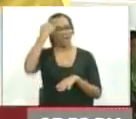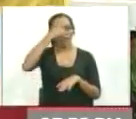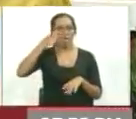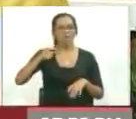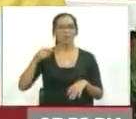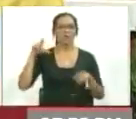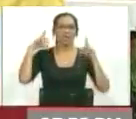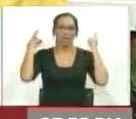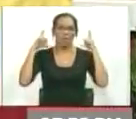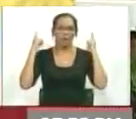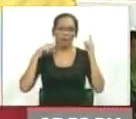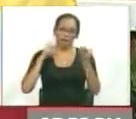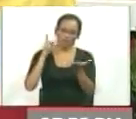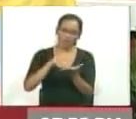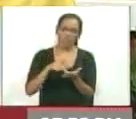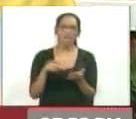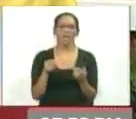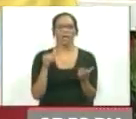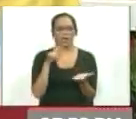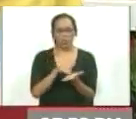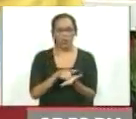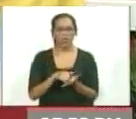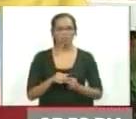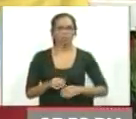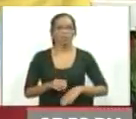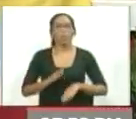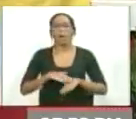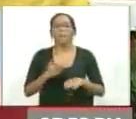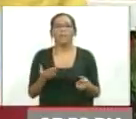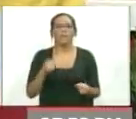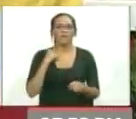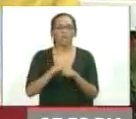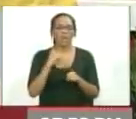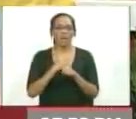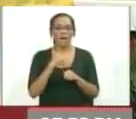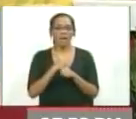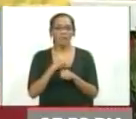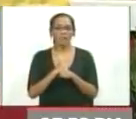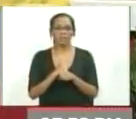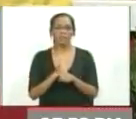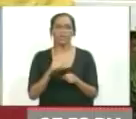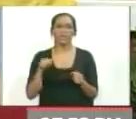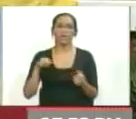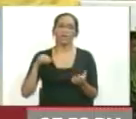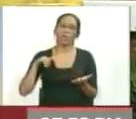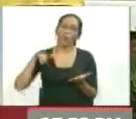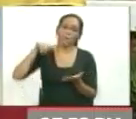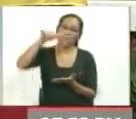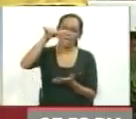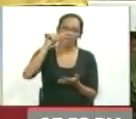Guaira se fue al aeropuerto? ¿Por qué los trabajadores y las trabajadoras de Conviasa se fueron